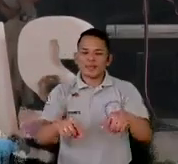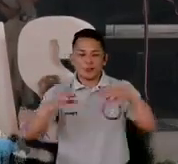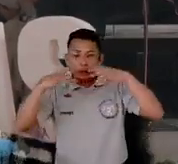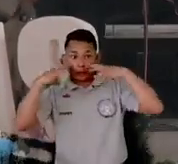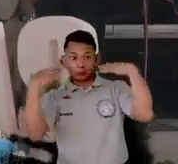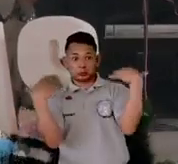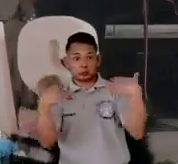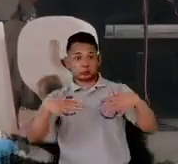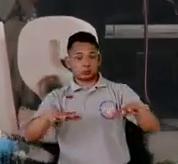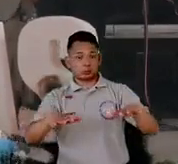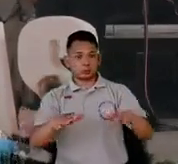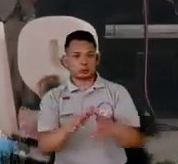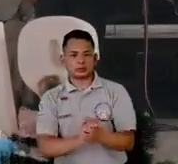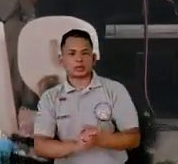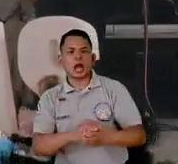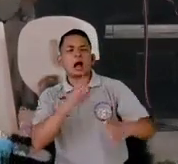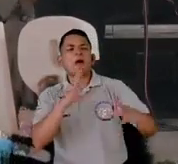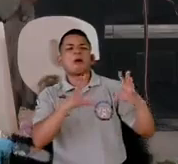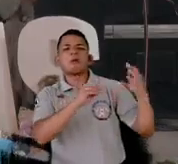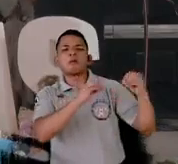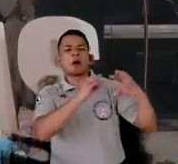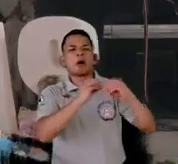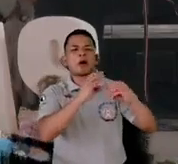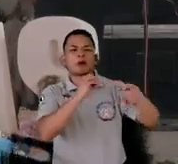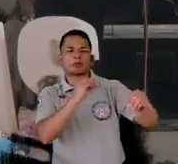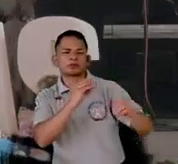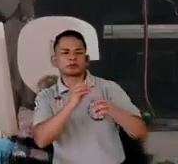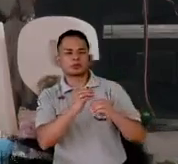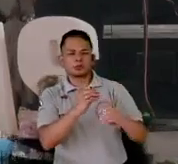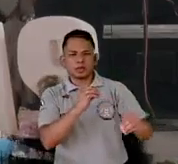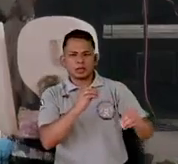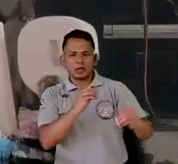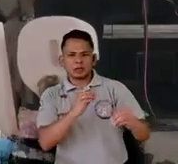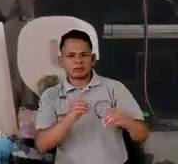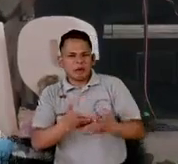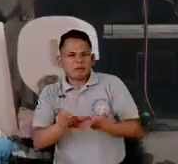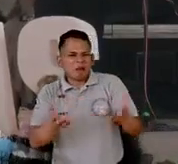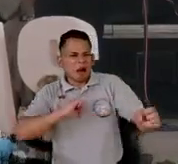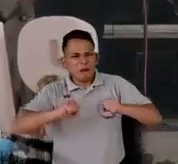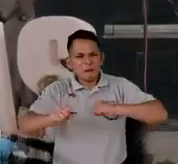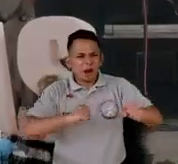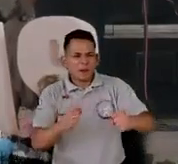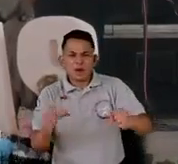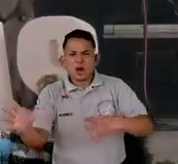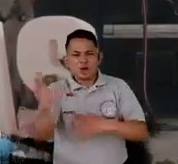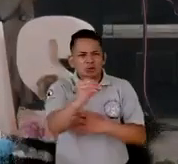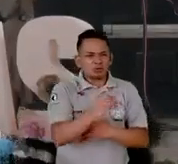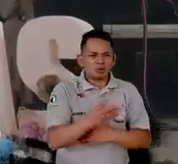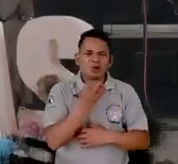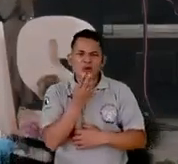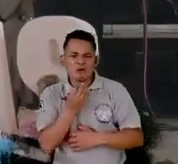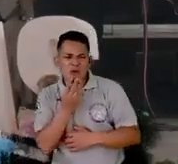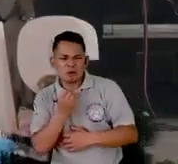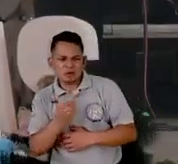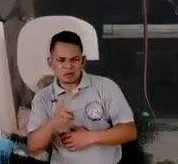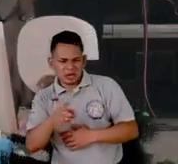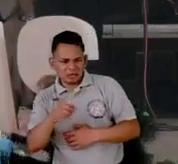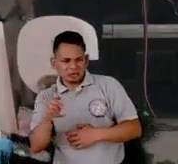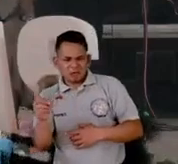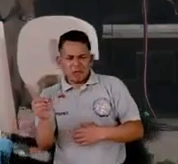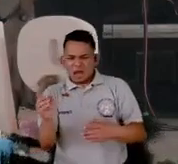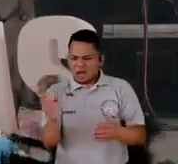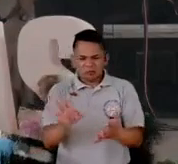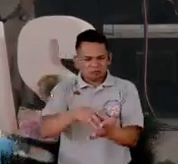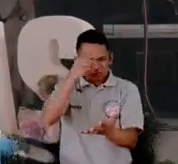a la vez maravillados, comentaban entre sí qué será lo que ha pasado. Todos estos galileos parecen ser estudiados porque